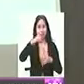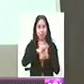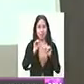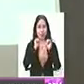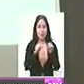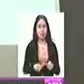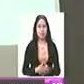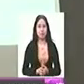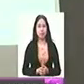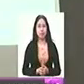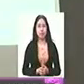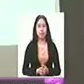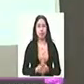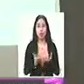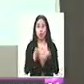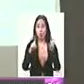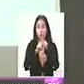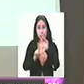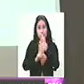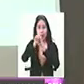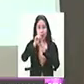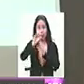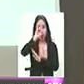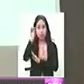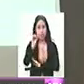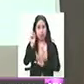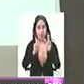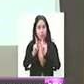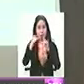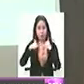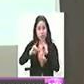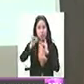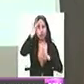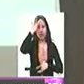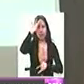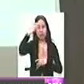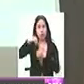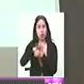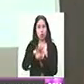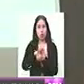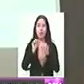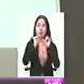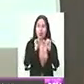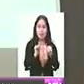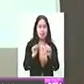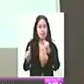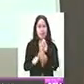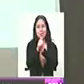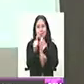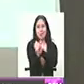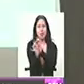Cuando hay un alto porcentaje de casos activos, nosotros decimos que estamos en un alto riesgo de que